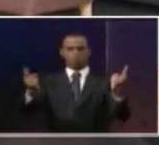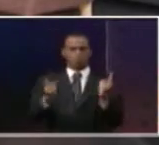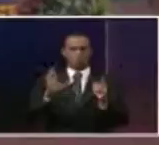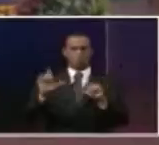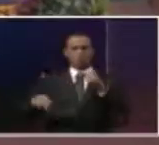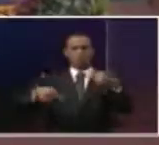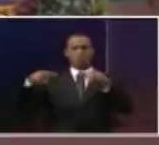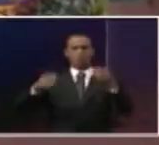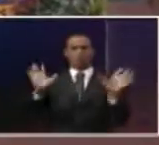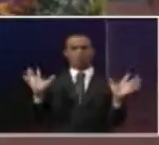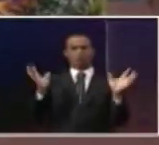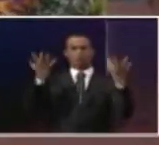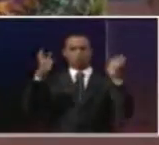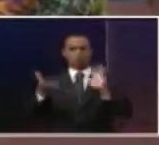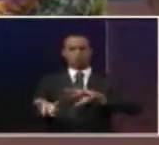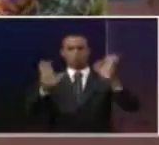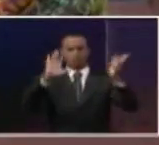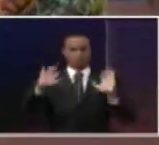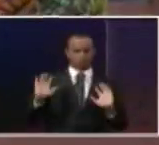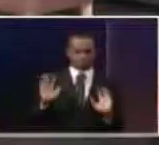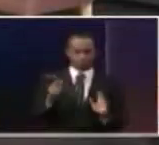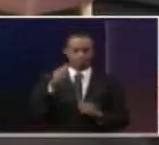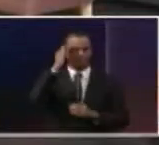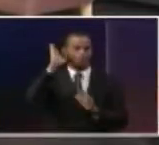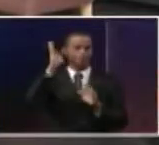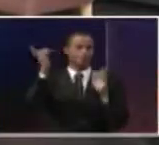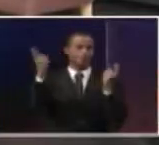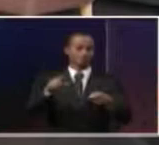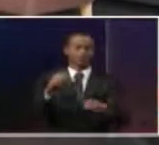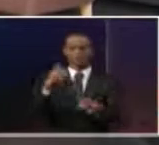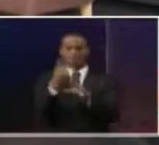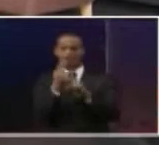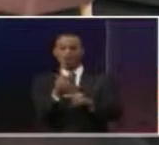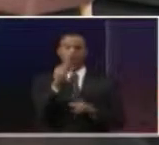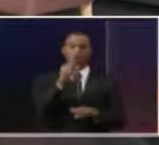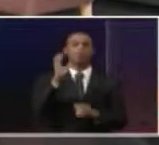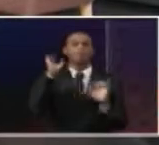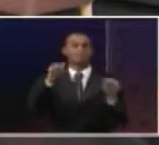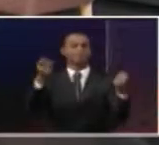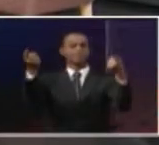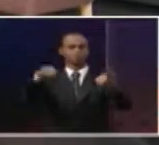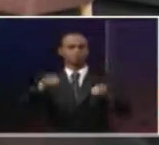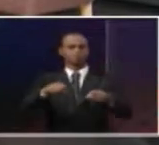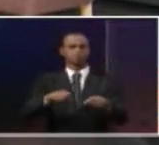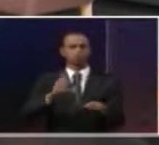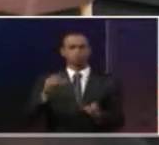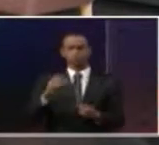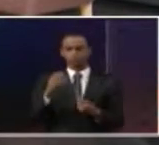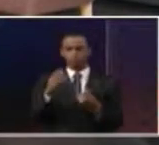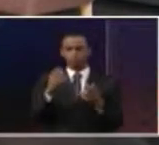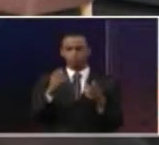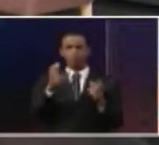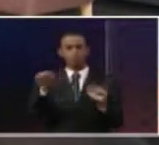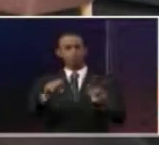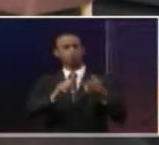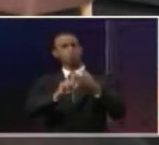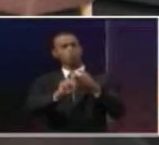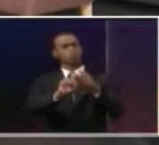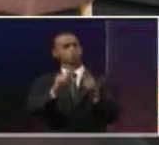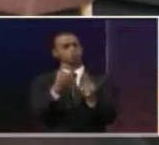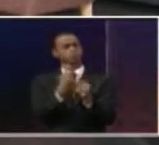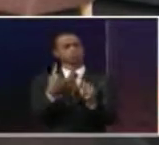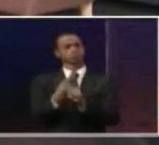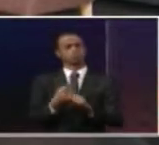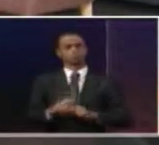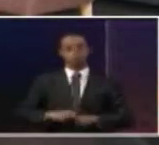espectáculo. Exactamente. Pero tú sabes que eso va. No, porque bajo el alcohol eso va. Eso puede ser una relación madura, o sea, podemos ser amigos de una manera madura. Si